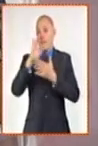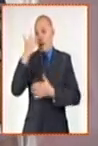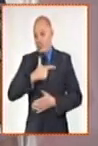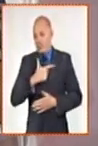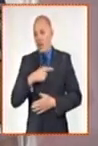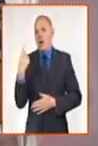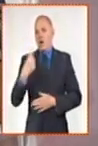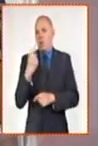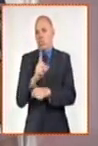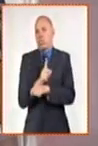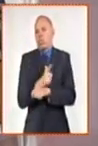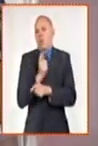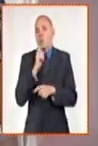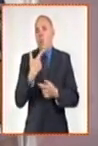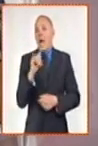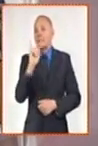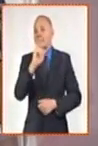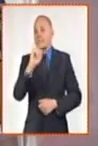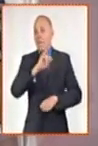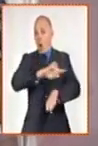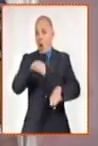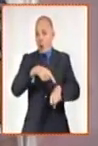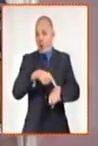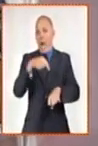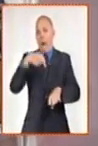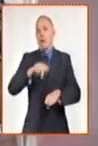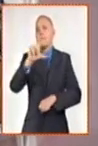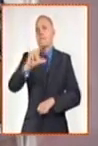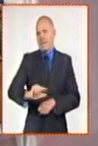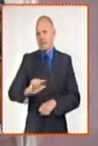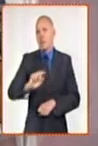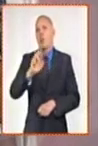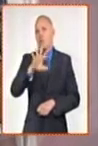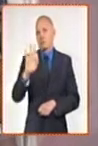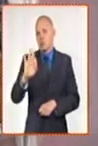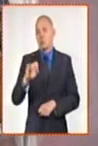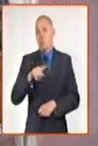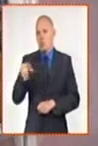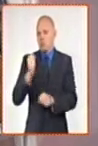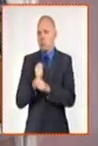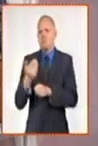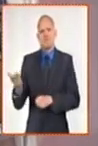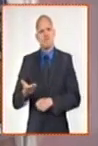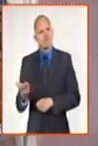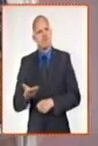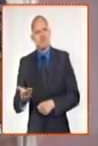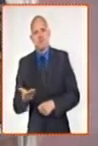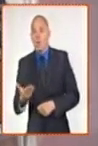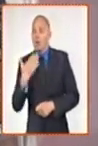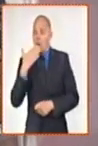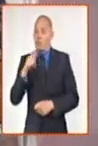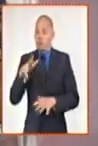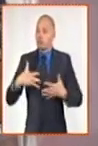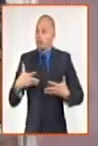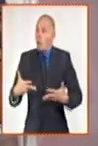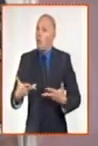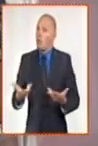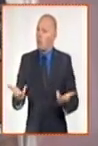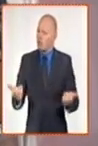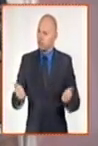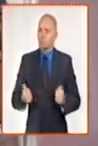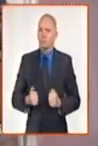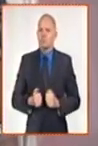horas para poder restaurar nuevamente el sistema, quiere decir que es un trabajo bien de alta precisión, de mucha